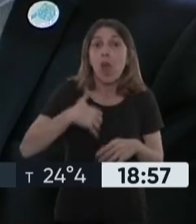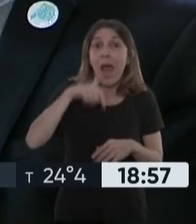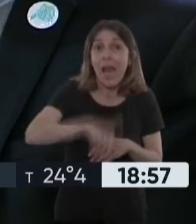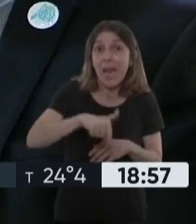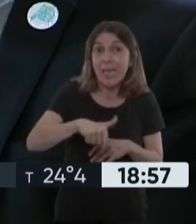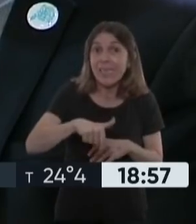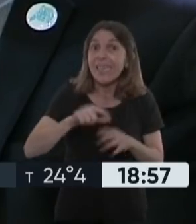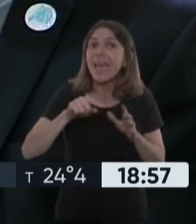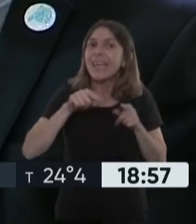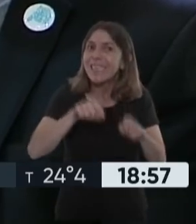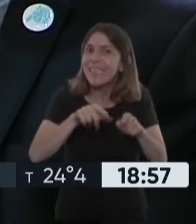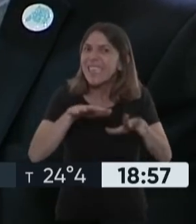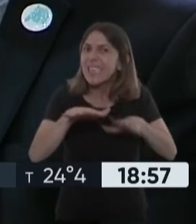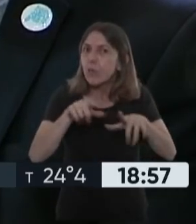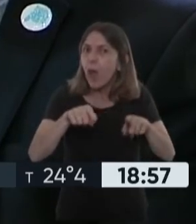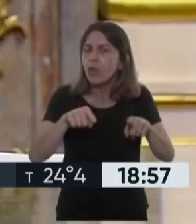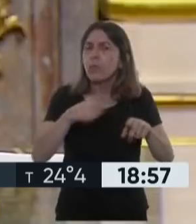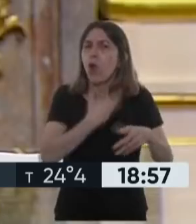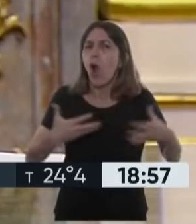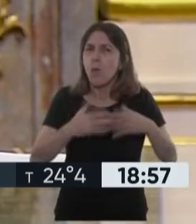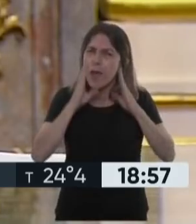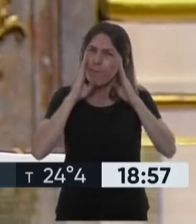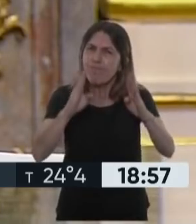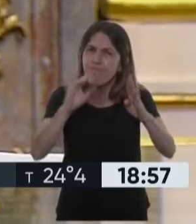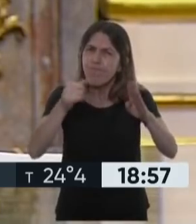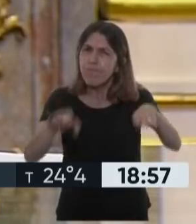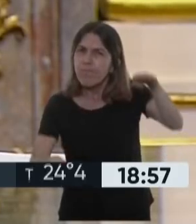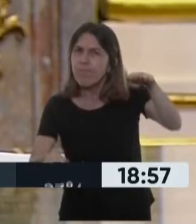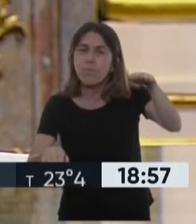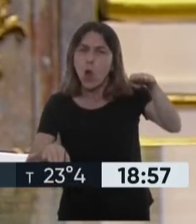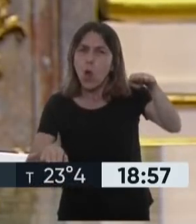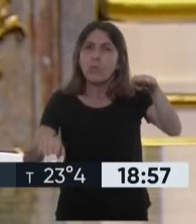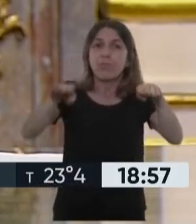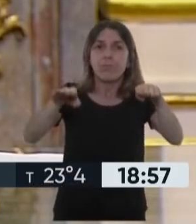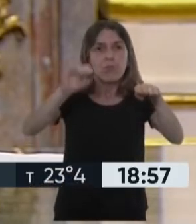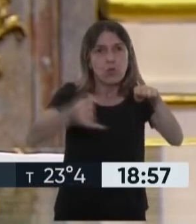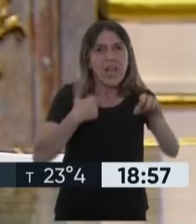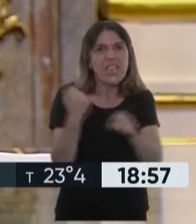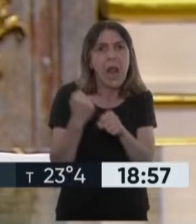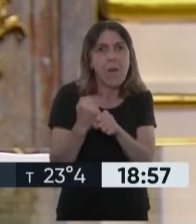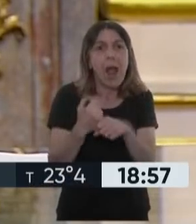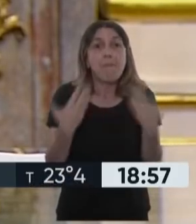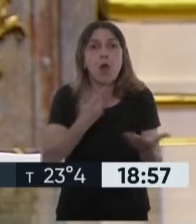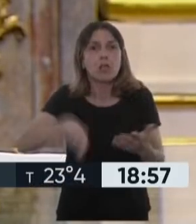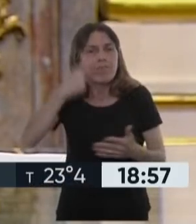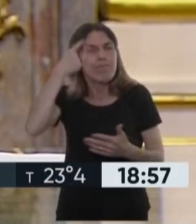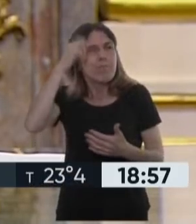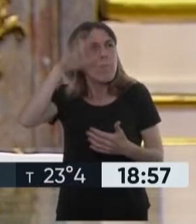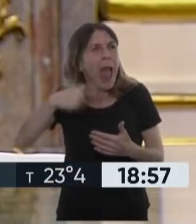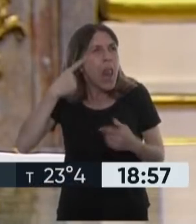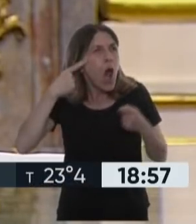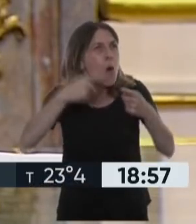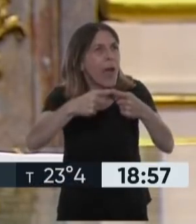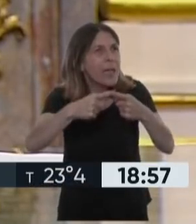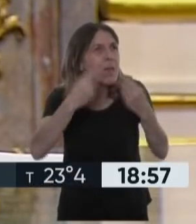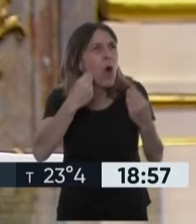en ese punto actúa. Y lo que estamos buscando es construir un mecanismo